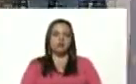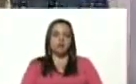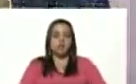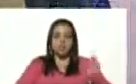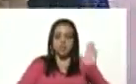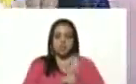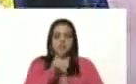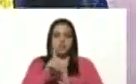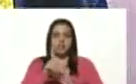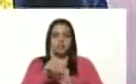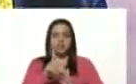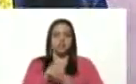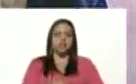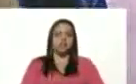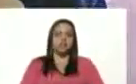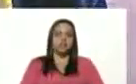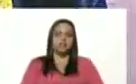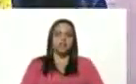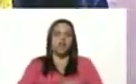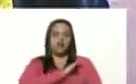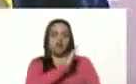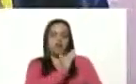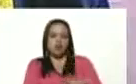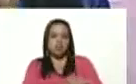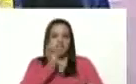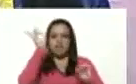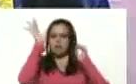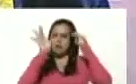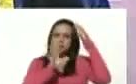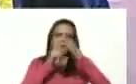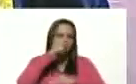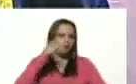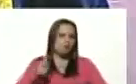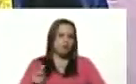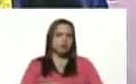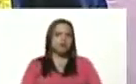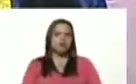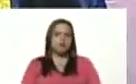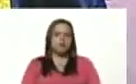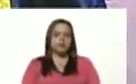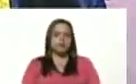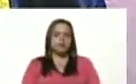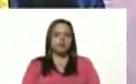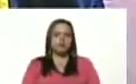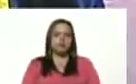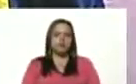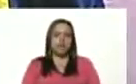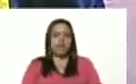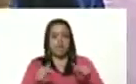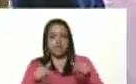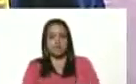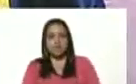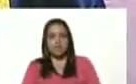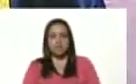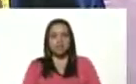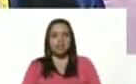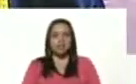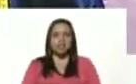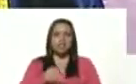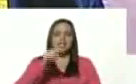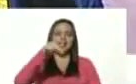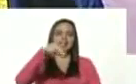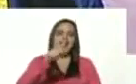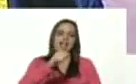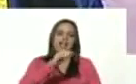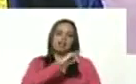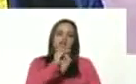los poderes creadores del pueblo, desde el oriundo Aquiles Nazoa, que nos enseñó en su poesía a